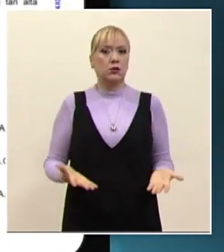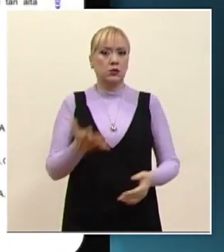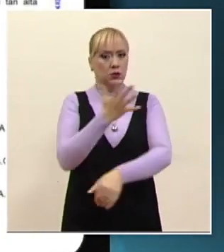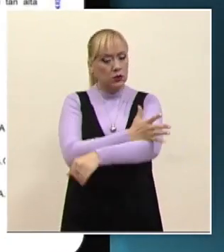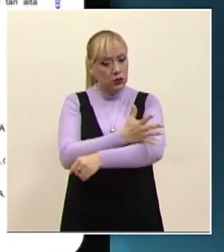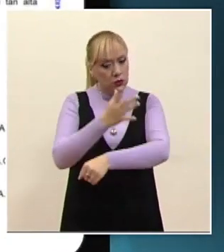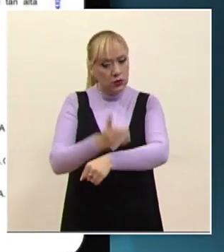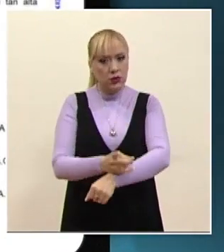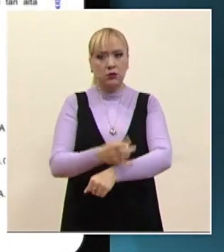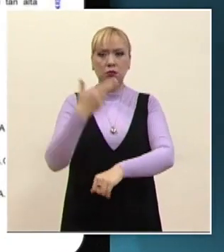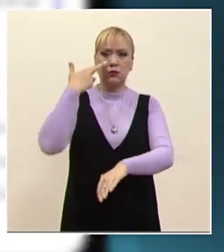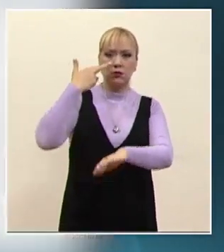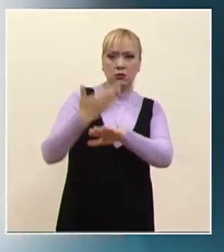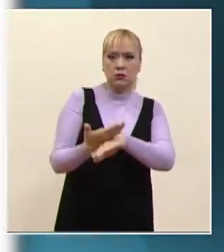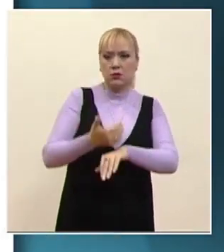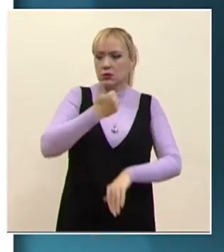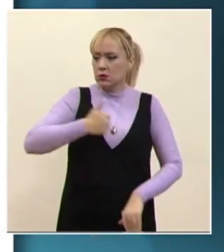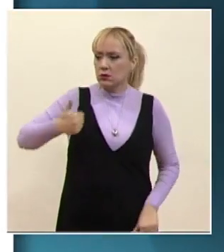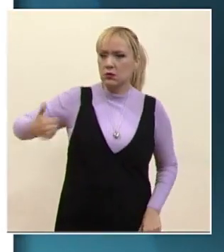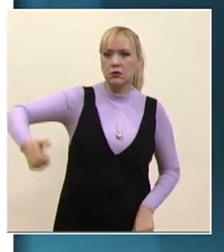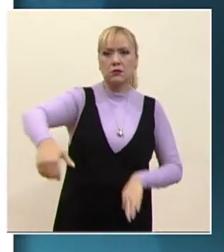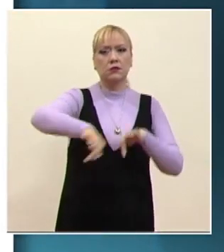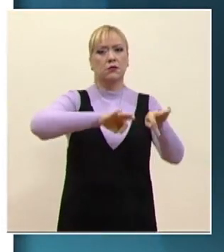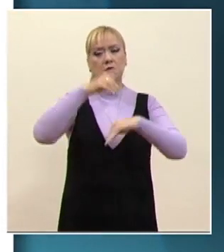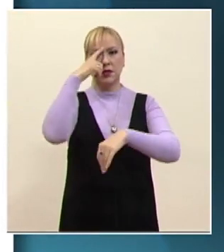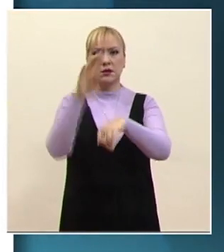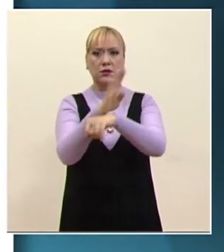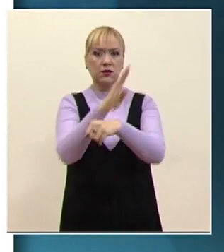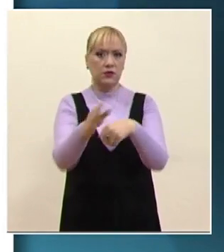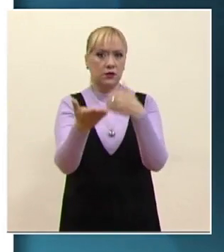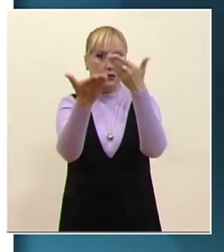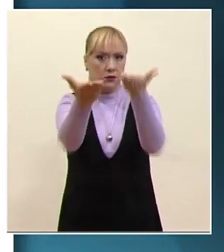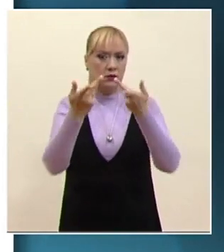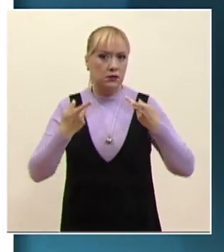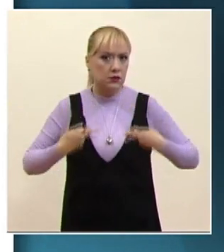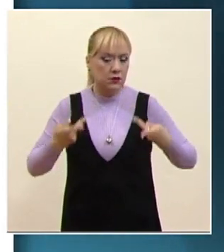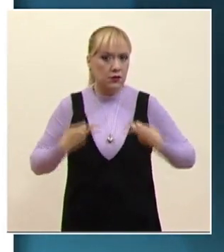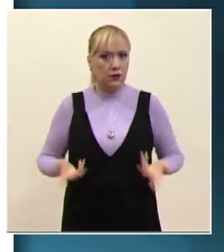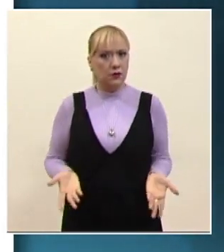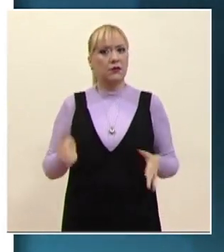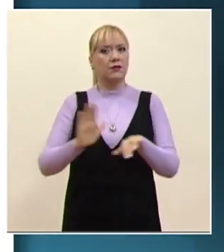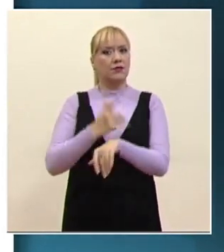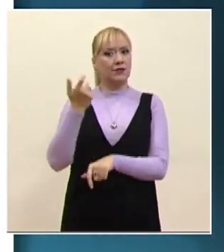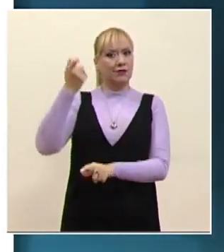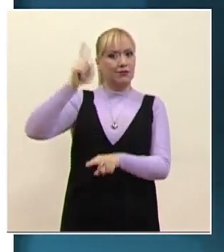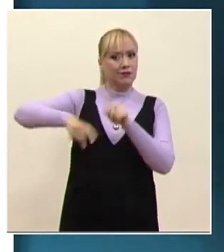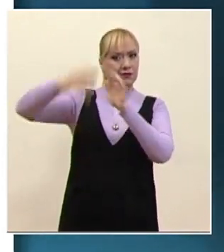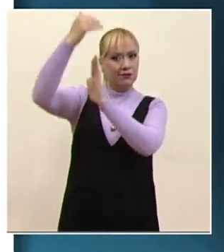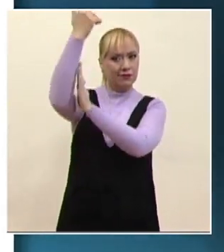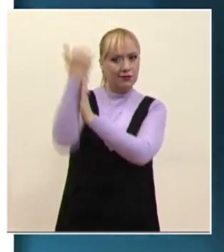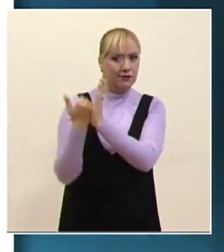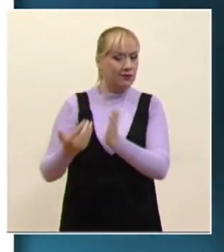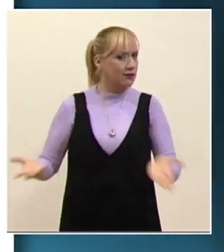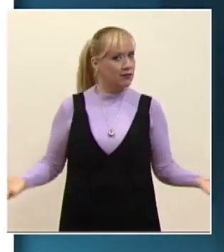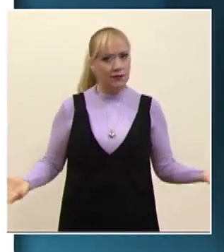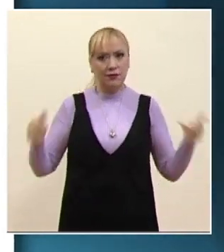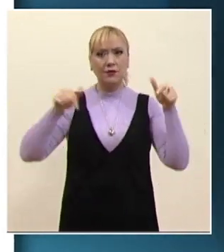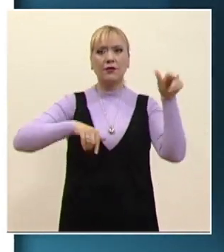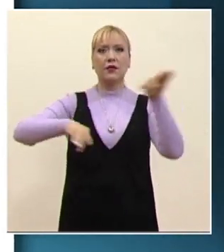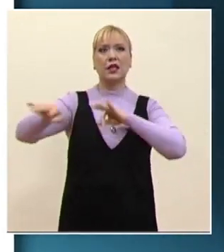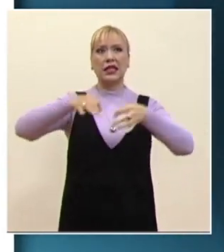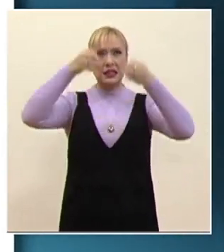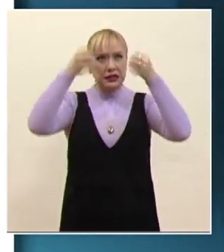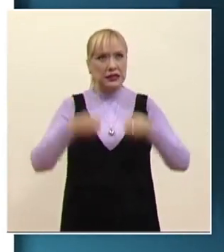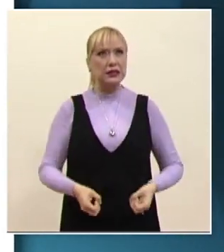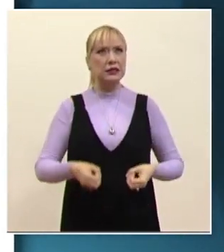honesto y responsable de su labor en beneficio de la sociedad. Recordaron que la efectividad del sistema de justicia se